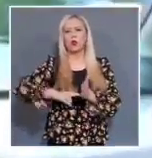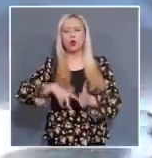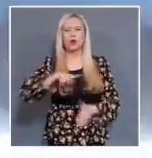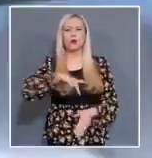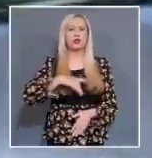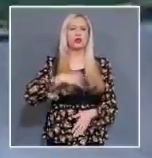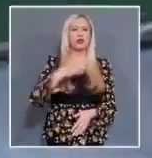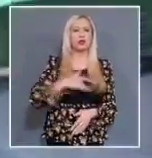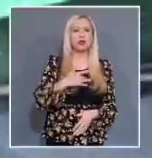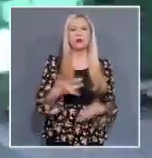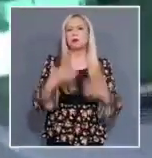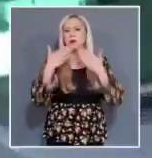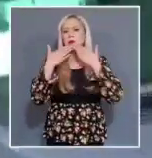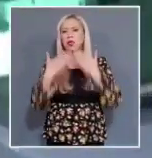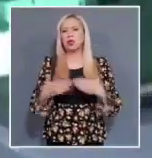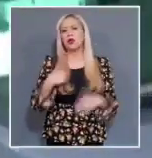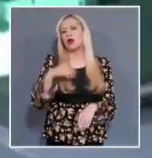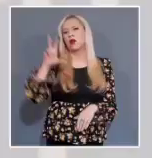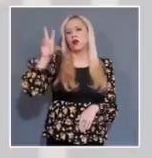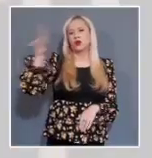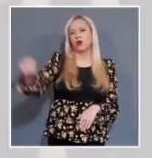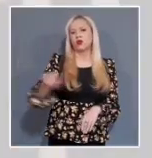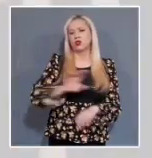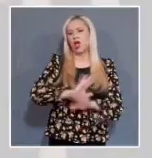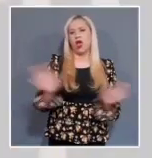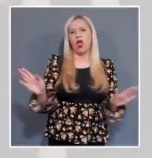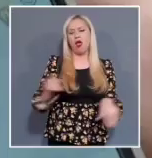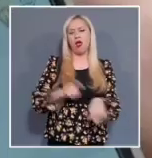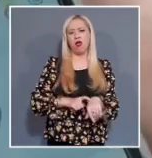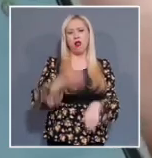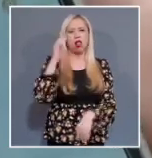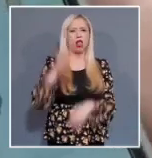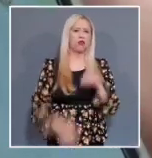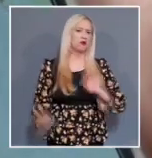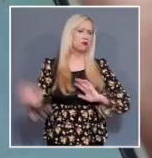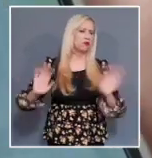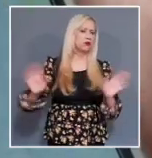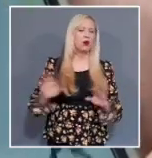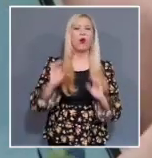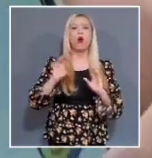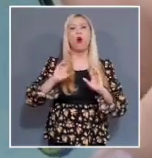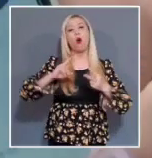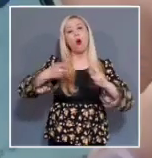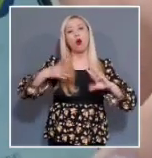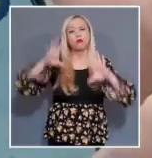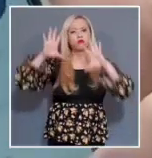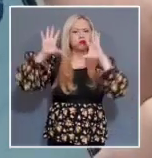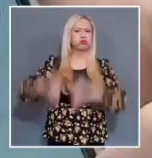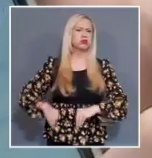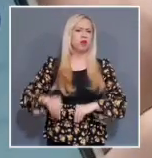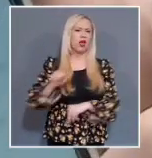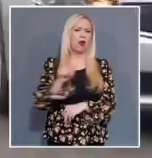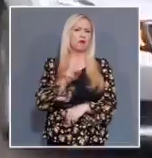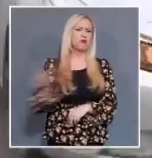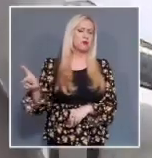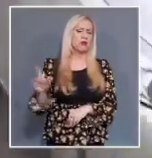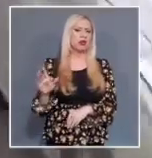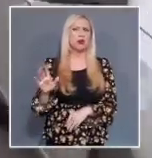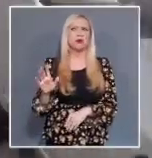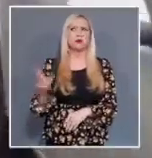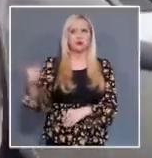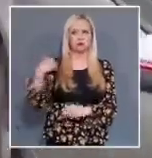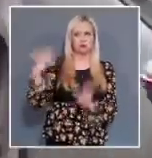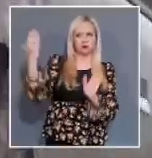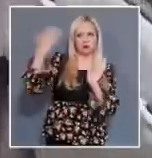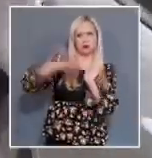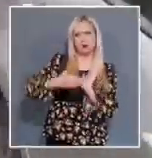perfectamente negarse a realizar viajes, no conectarse durante meses y sin sometimiento a facultades disciplinarias formales por ello, lo que